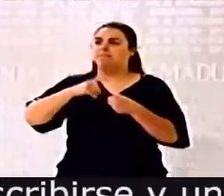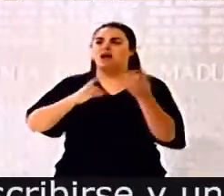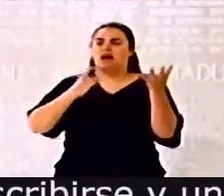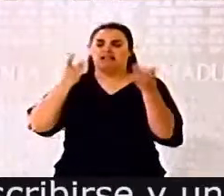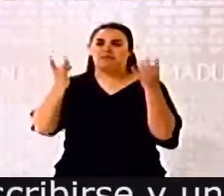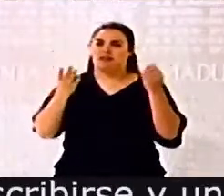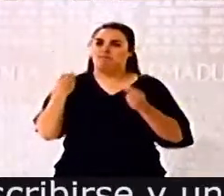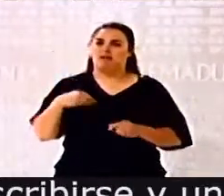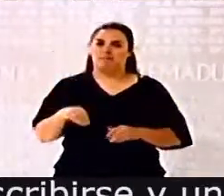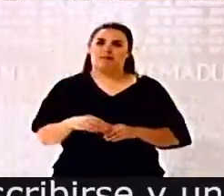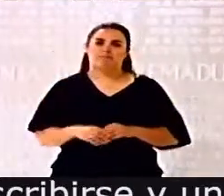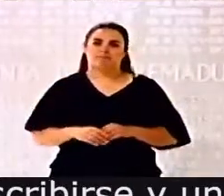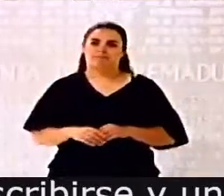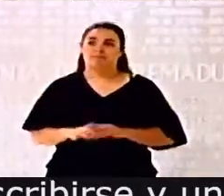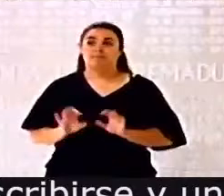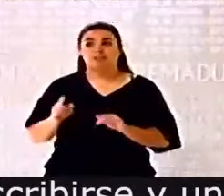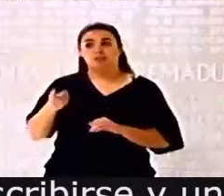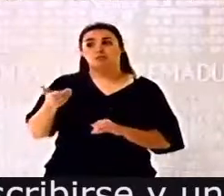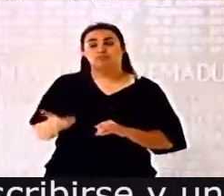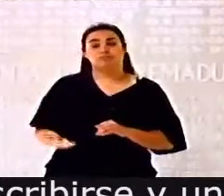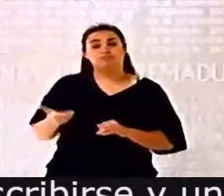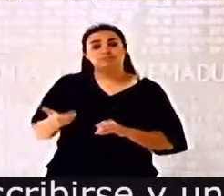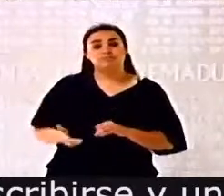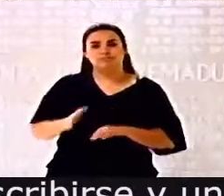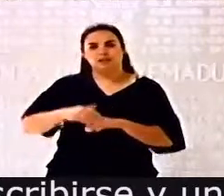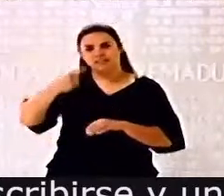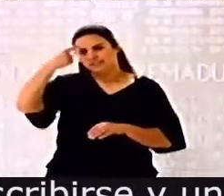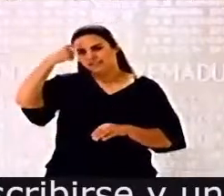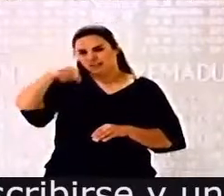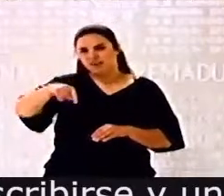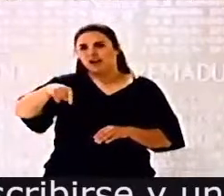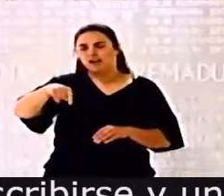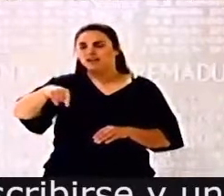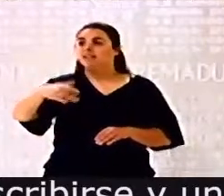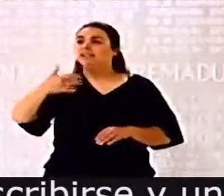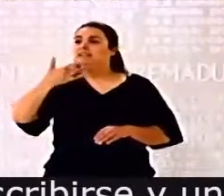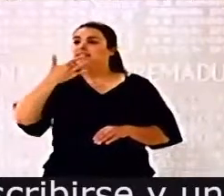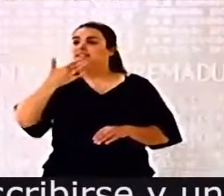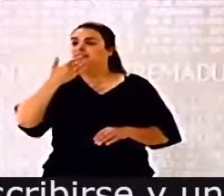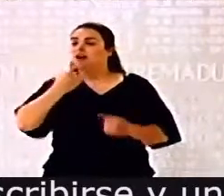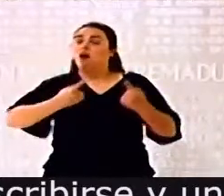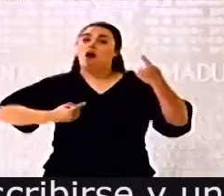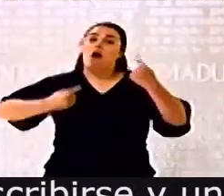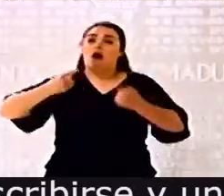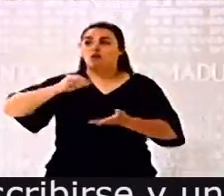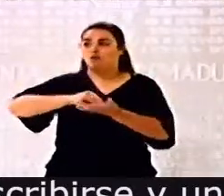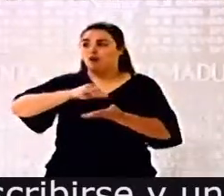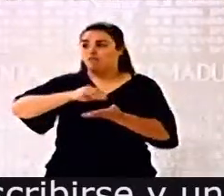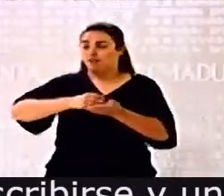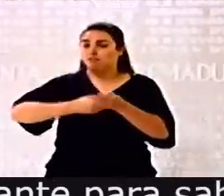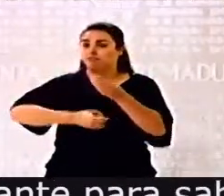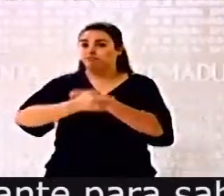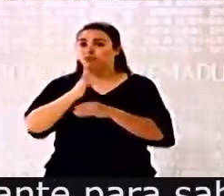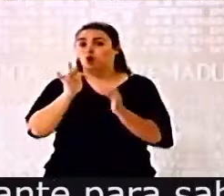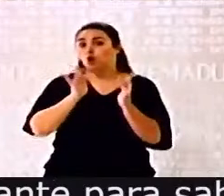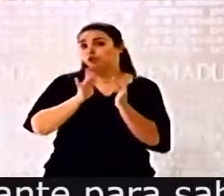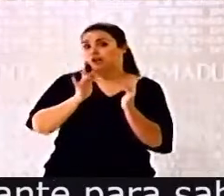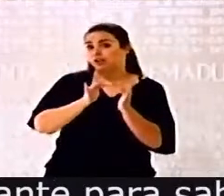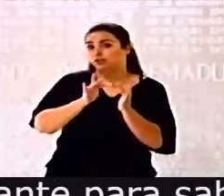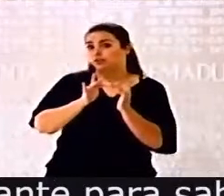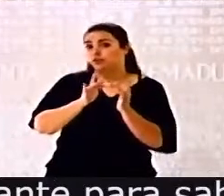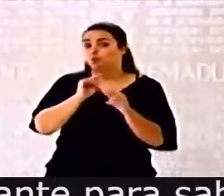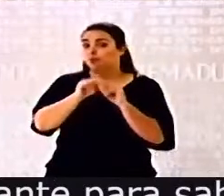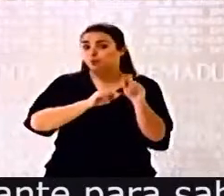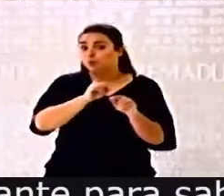actividad. Esto es muy importante para saber si en algún momento se produce algún contagio,